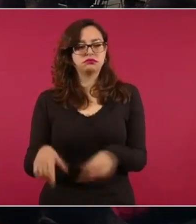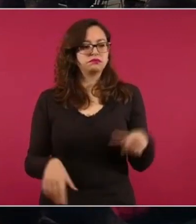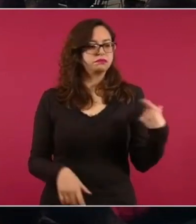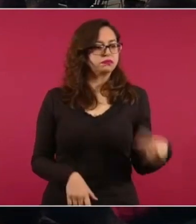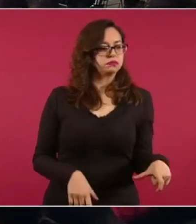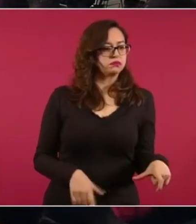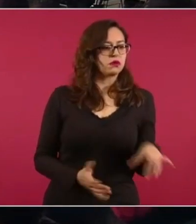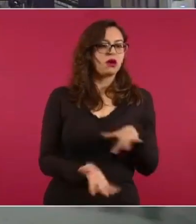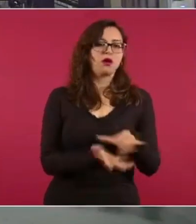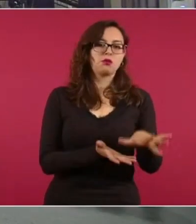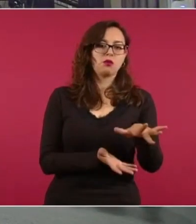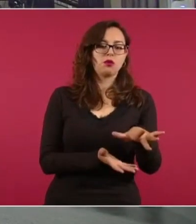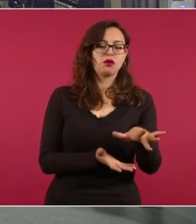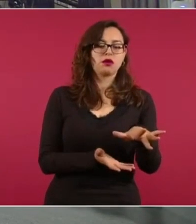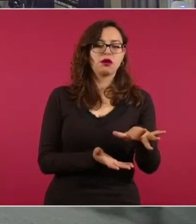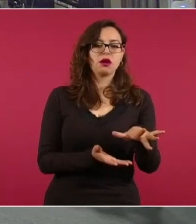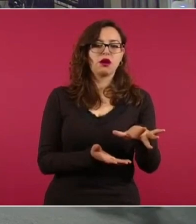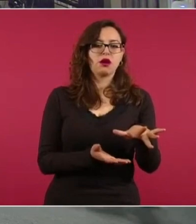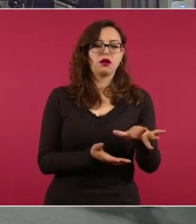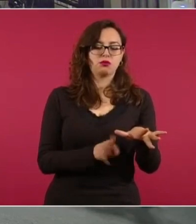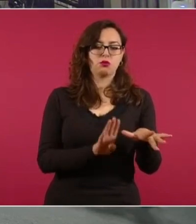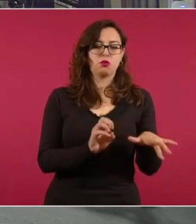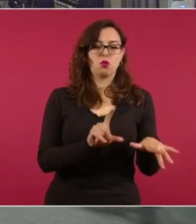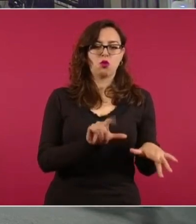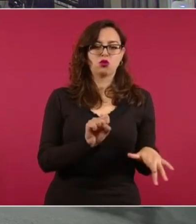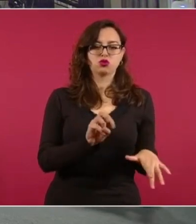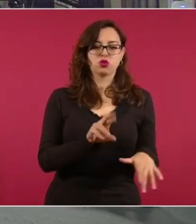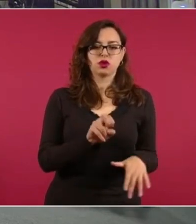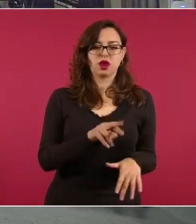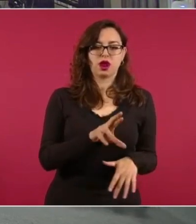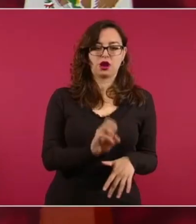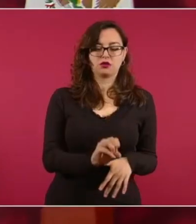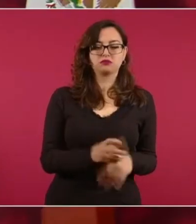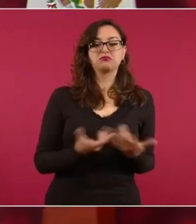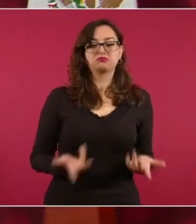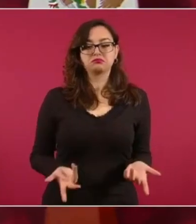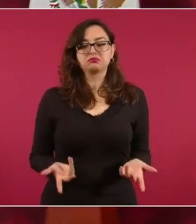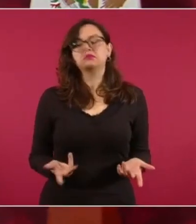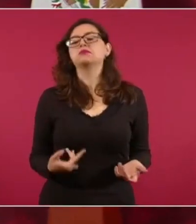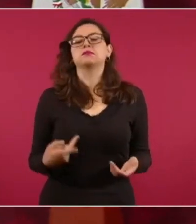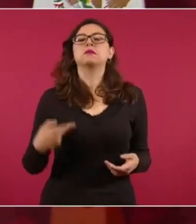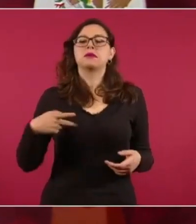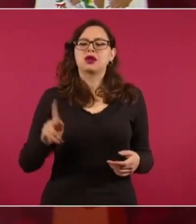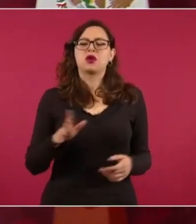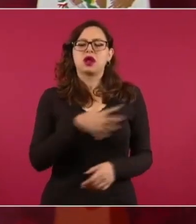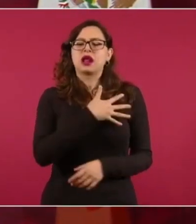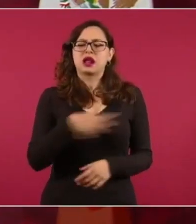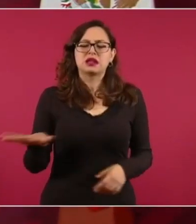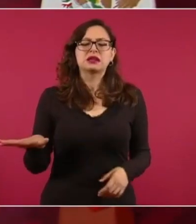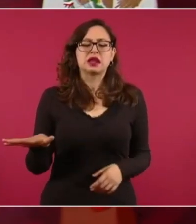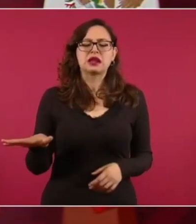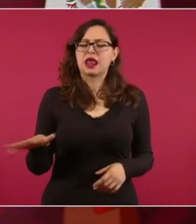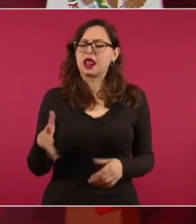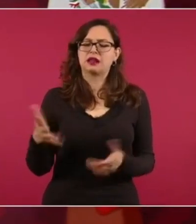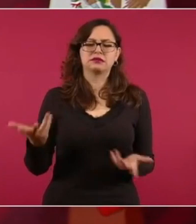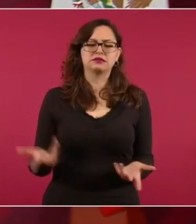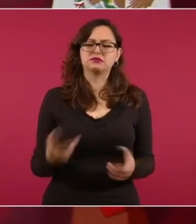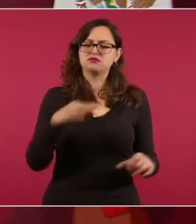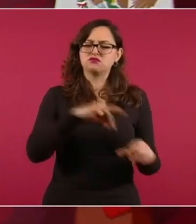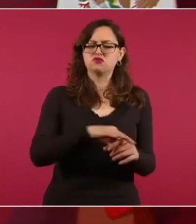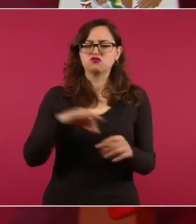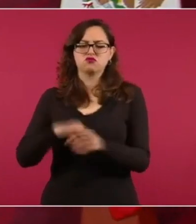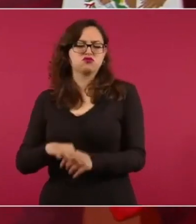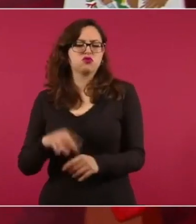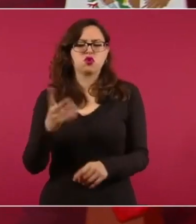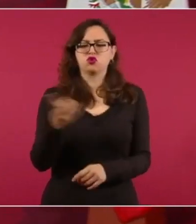Aunque en todos lados obtienen votos tanto el presidente